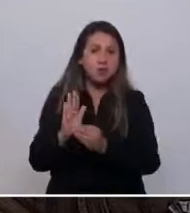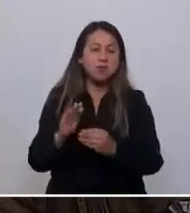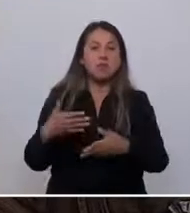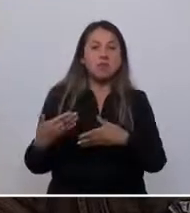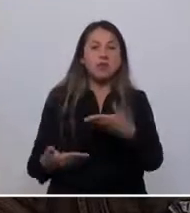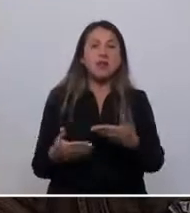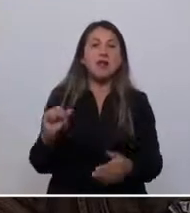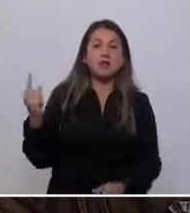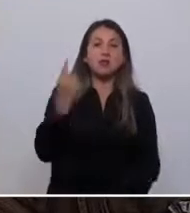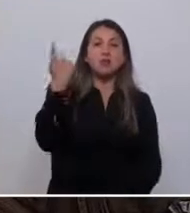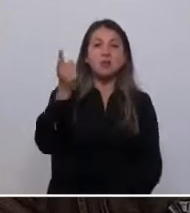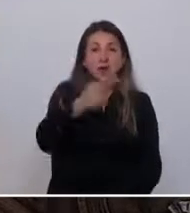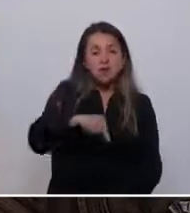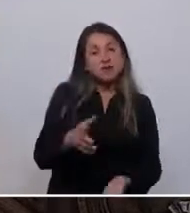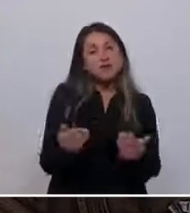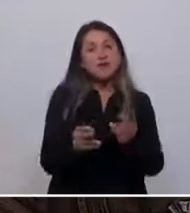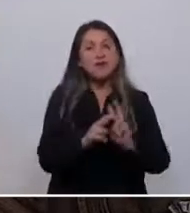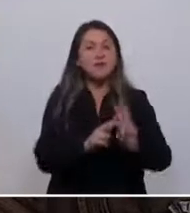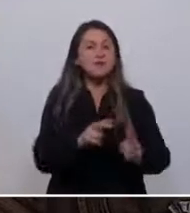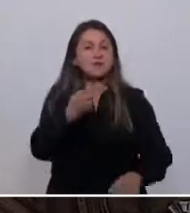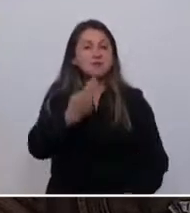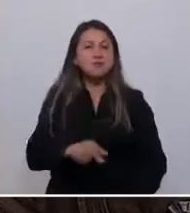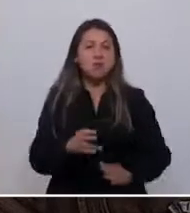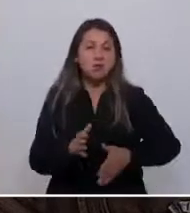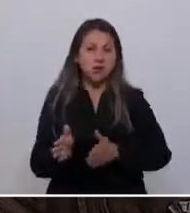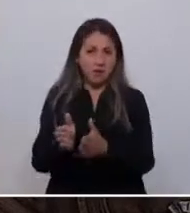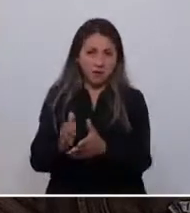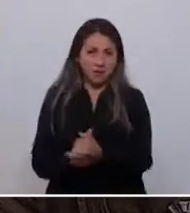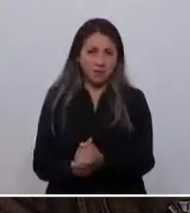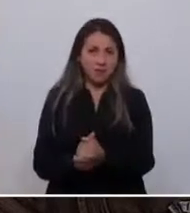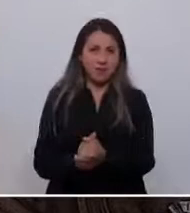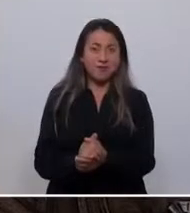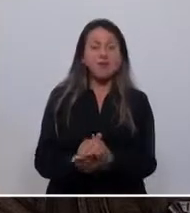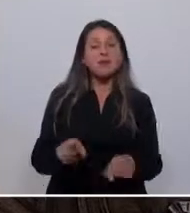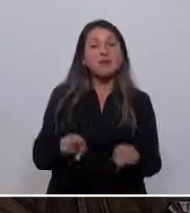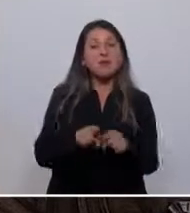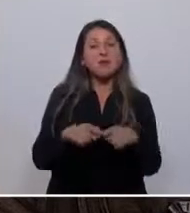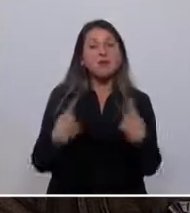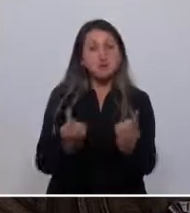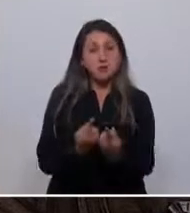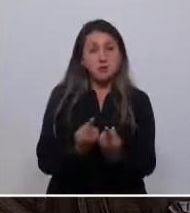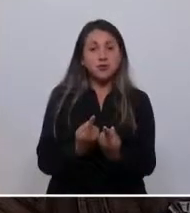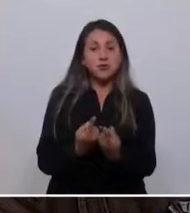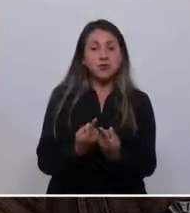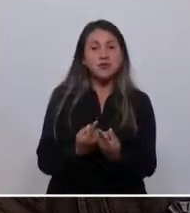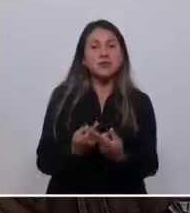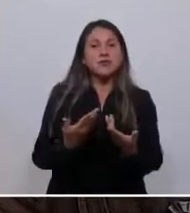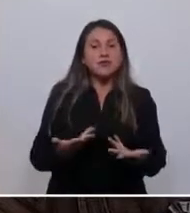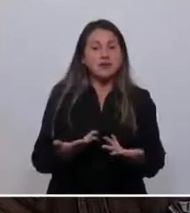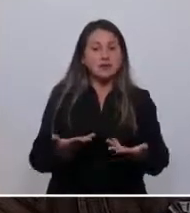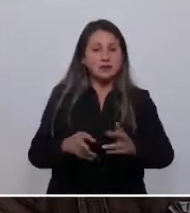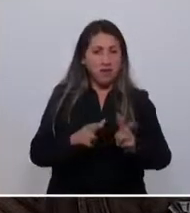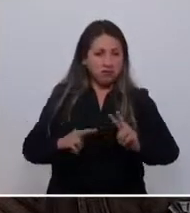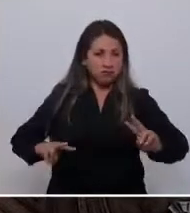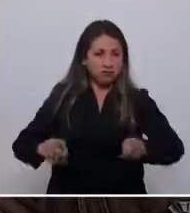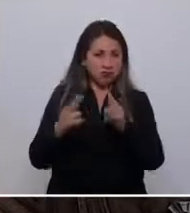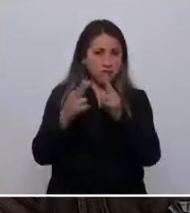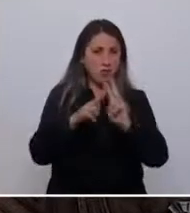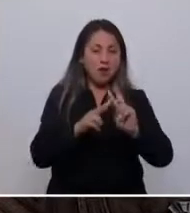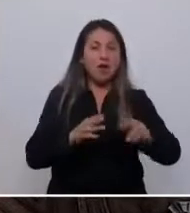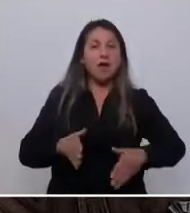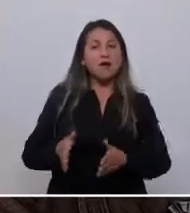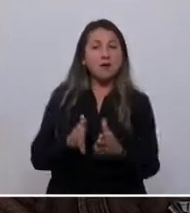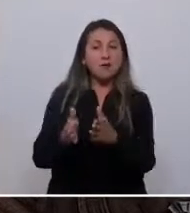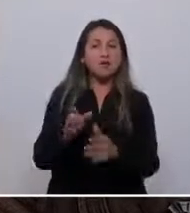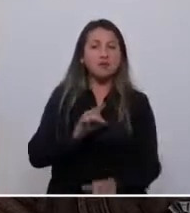necesaria para que puedan generar su propio camino, al igual que nosotros que estamos construyendo el camino